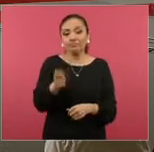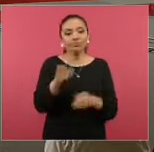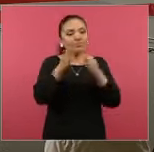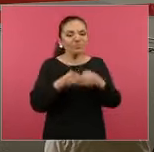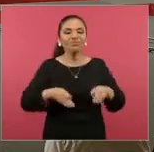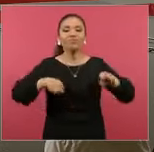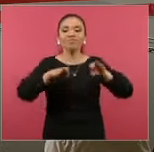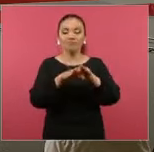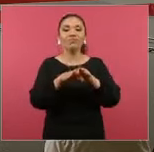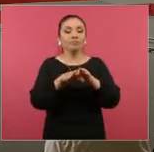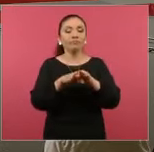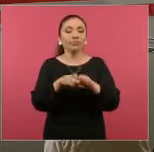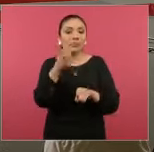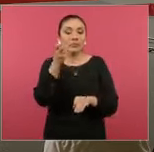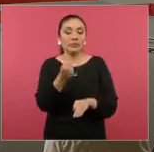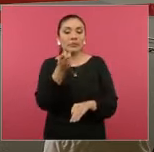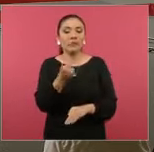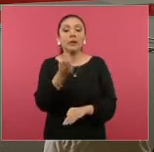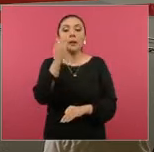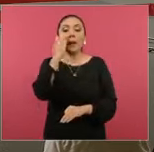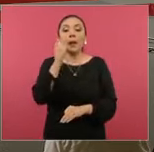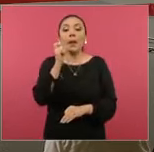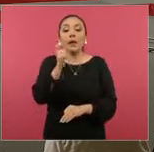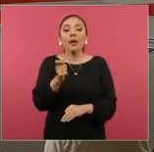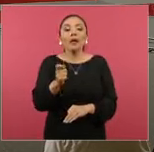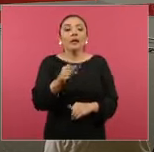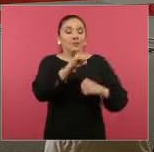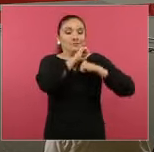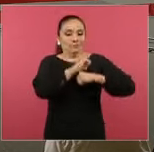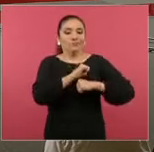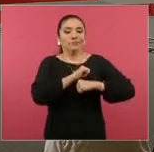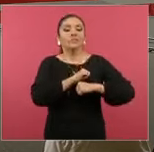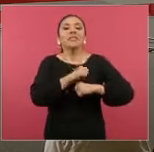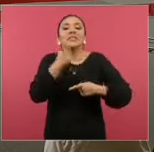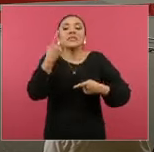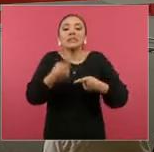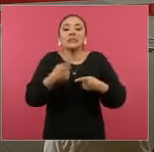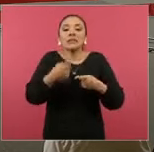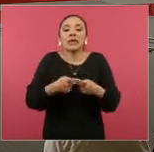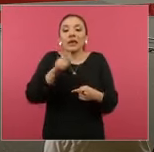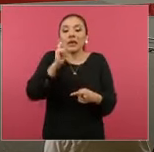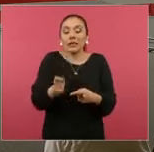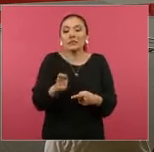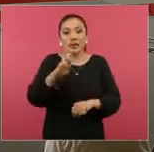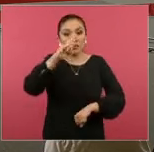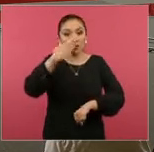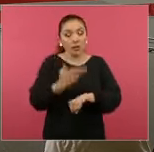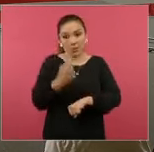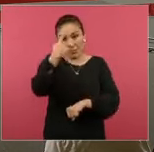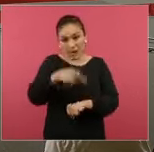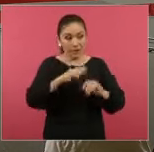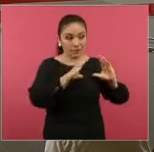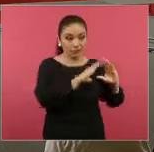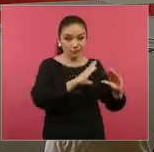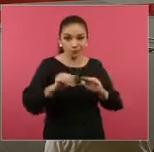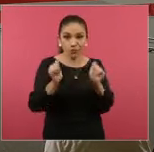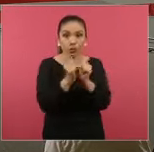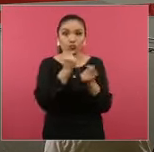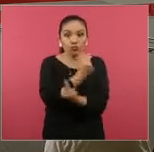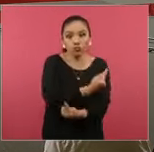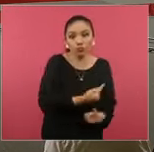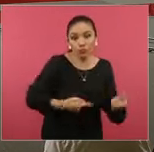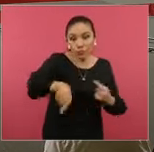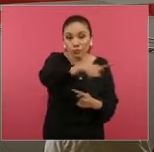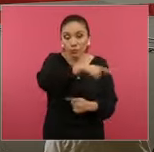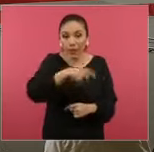punto de partida fundamentalmente la tarea que hace quien tiene en sus manos la formación de los niños y niñas